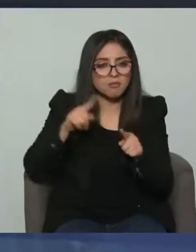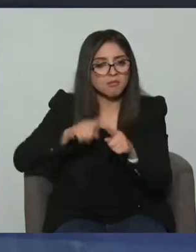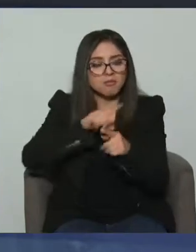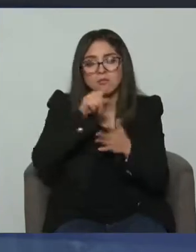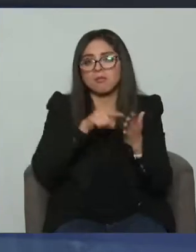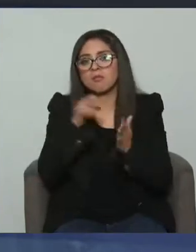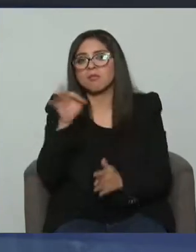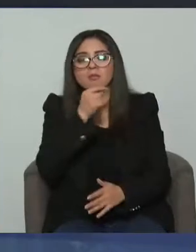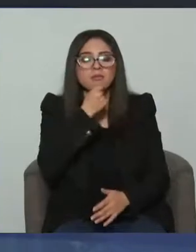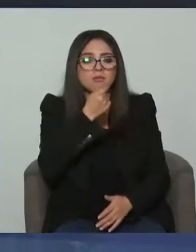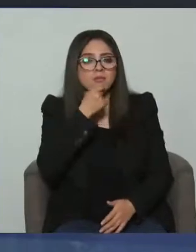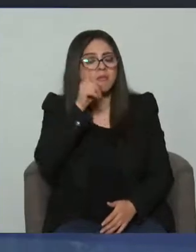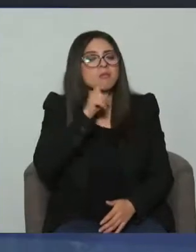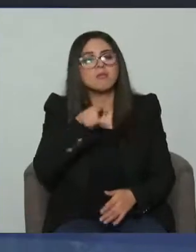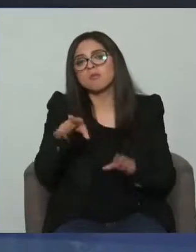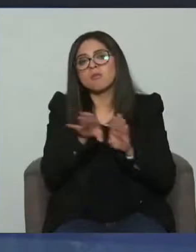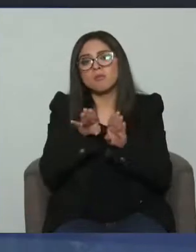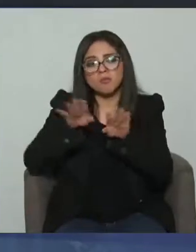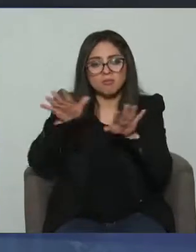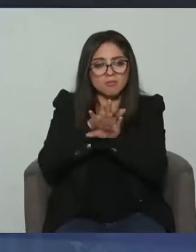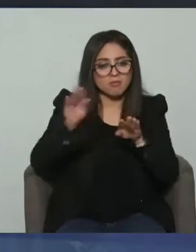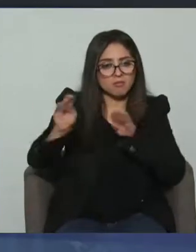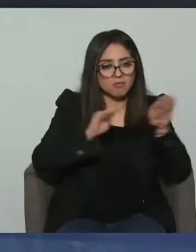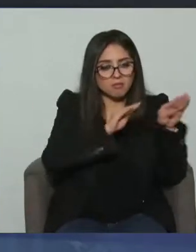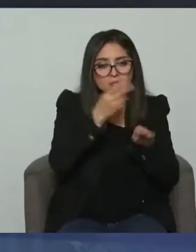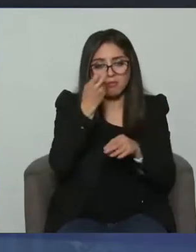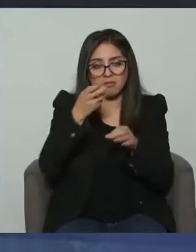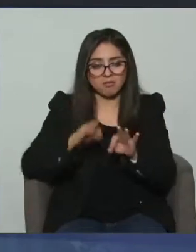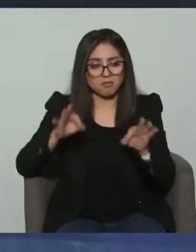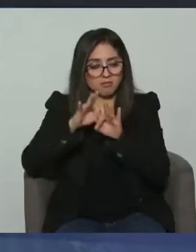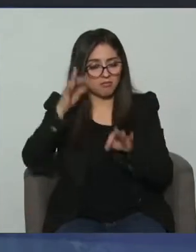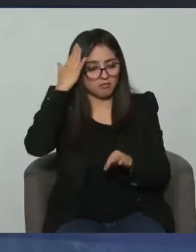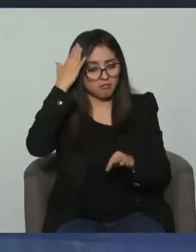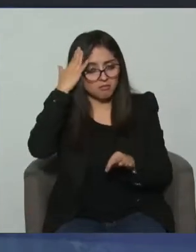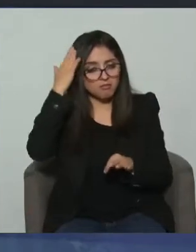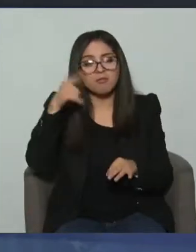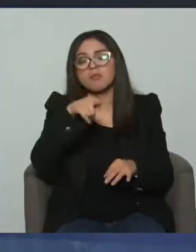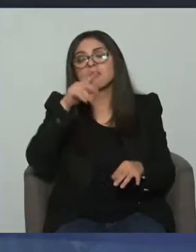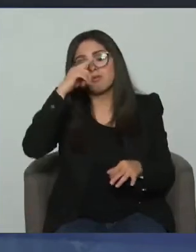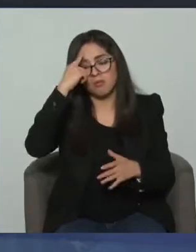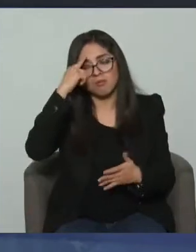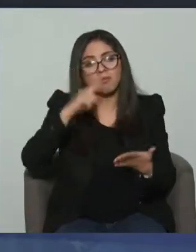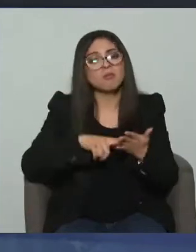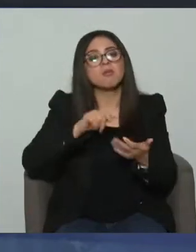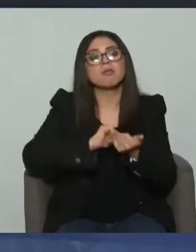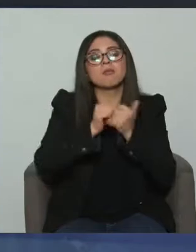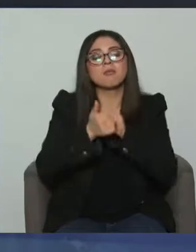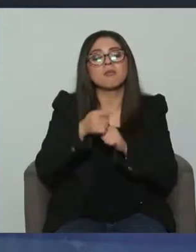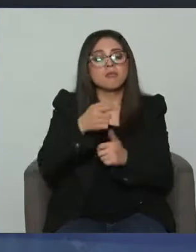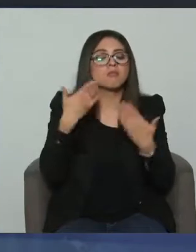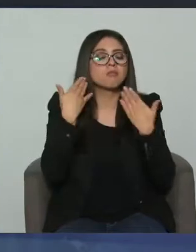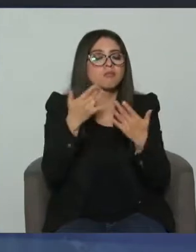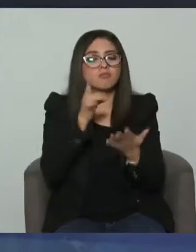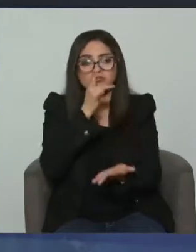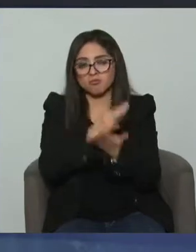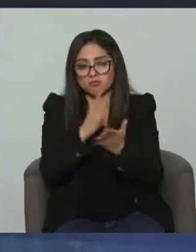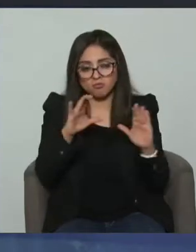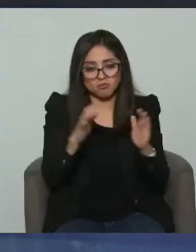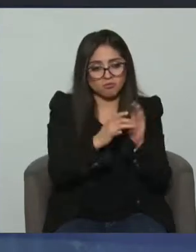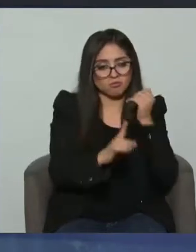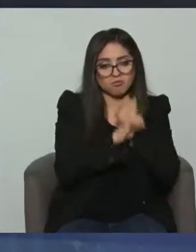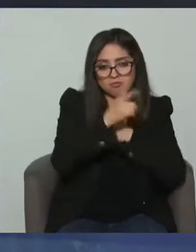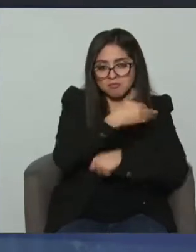programa de alertas tempranas, ¿no? Que un maestro pueda detectar si algo está pasando con un niño, no sabemos qué le está pasando, pero poder preguntar y saber qué hacer cuando